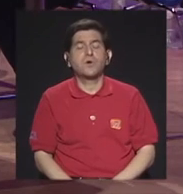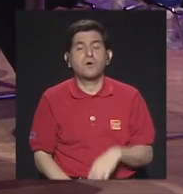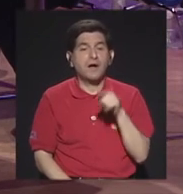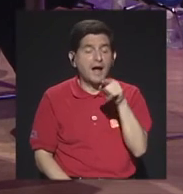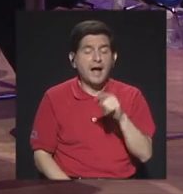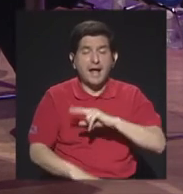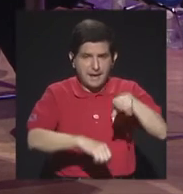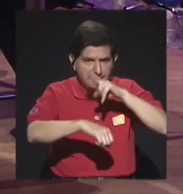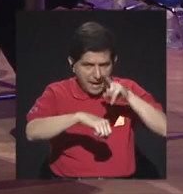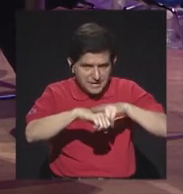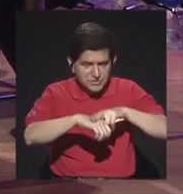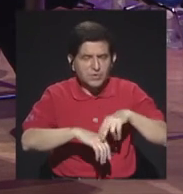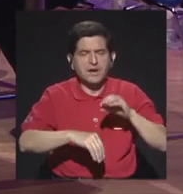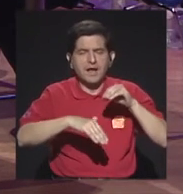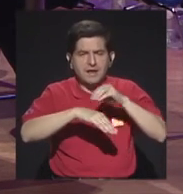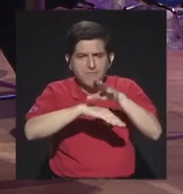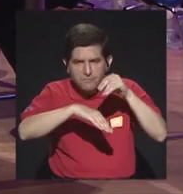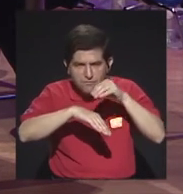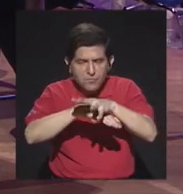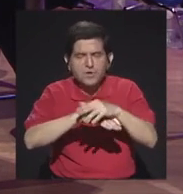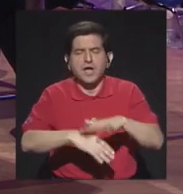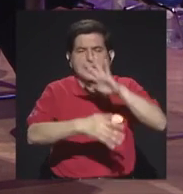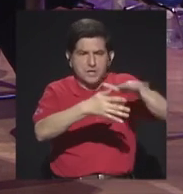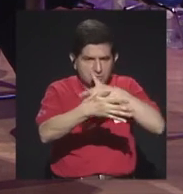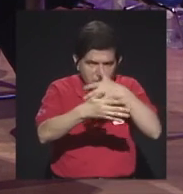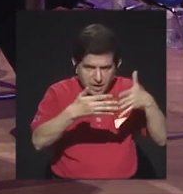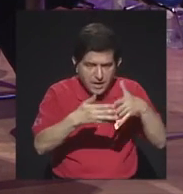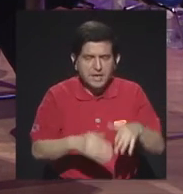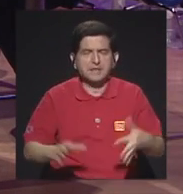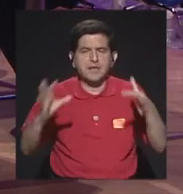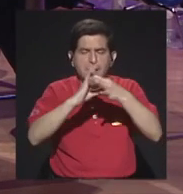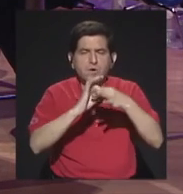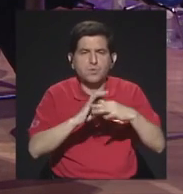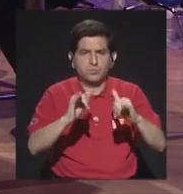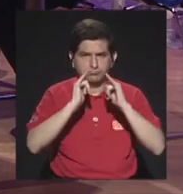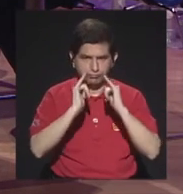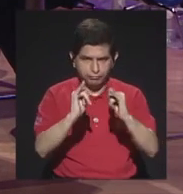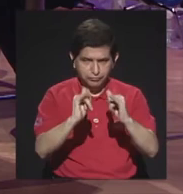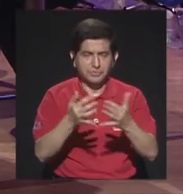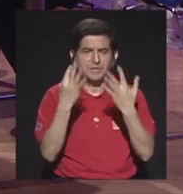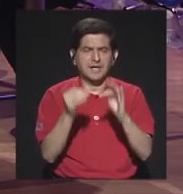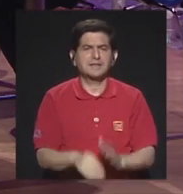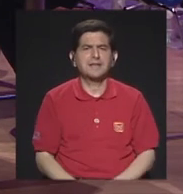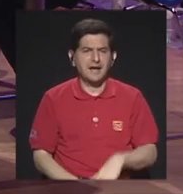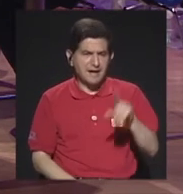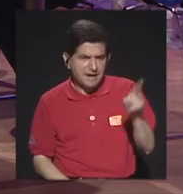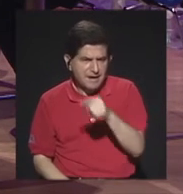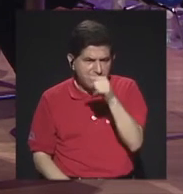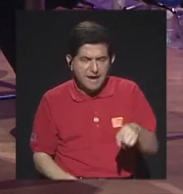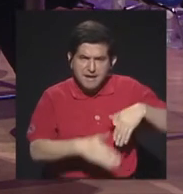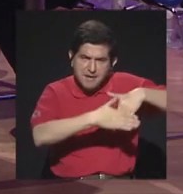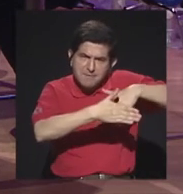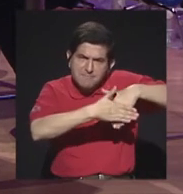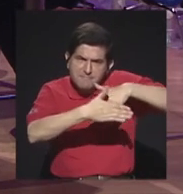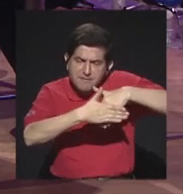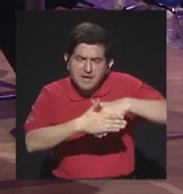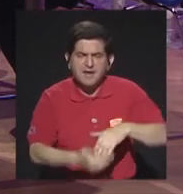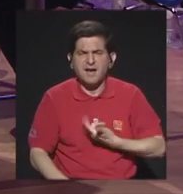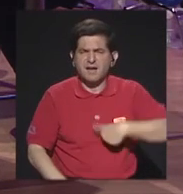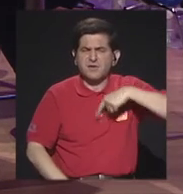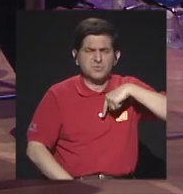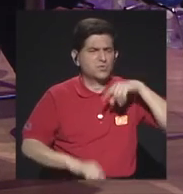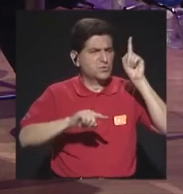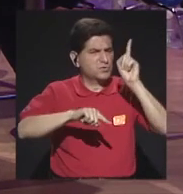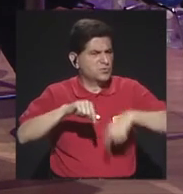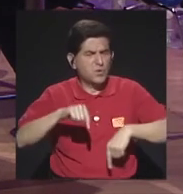mismas otras agendas para poder hacer un frente común y tratar de derribar todo ese tipo de barreras que nos impiden tener